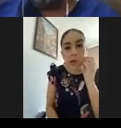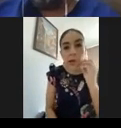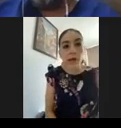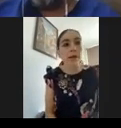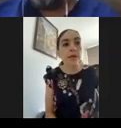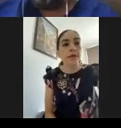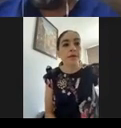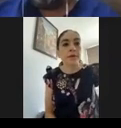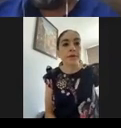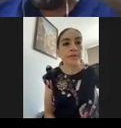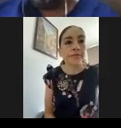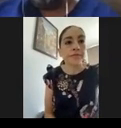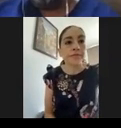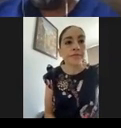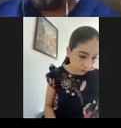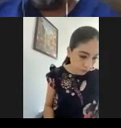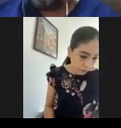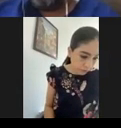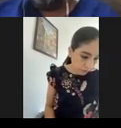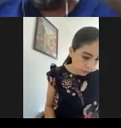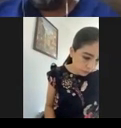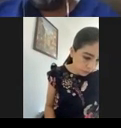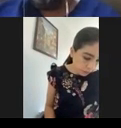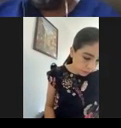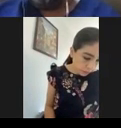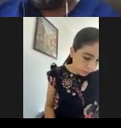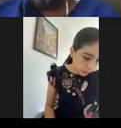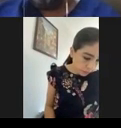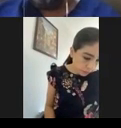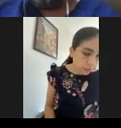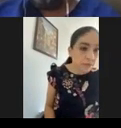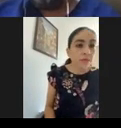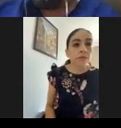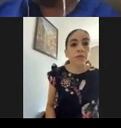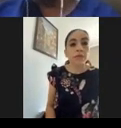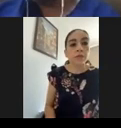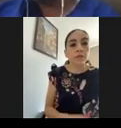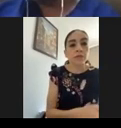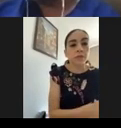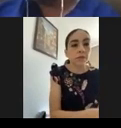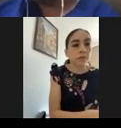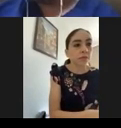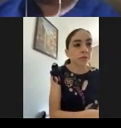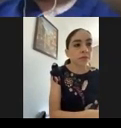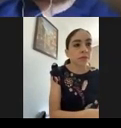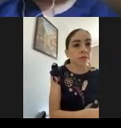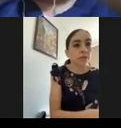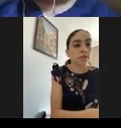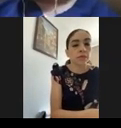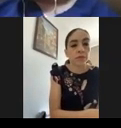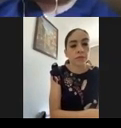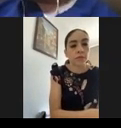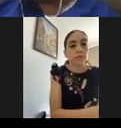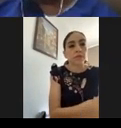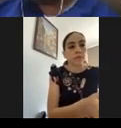Bueno, pues me voy a permitir arrancar. Aquí yo creo que pediría a Alejandro llevar la presentación